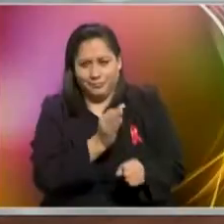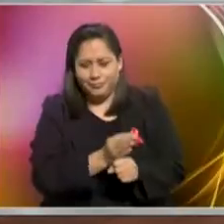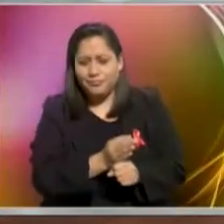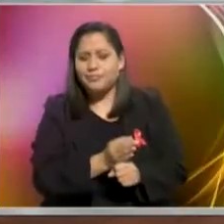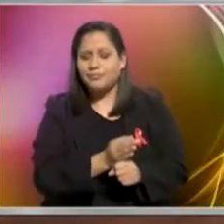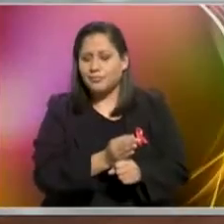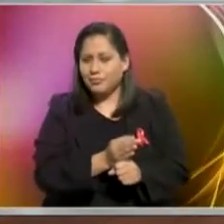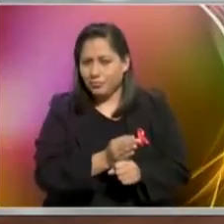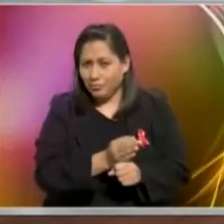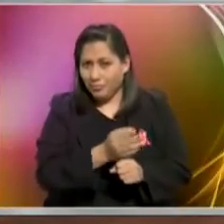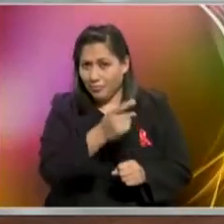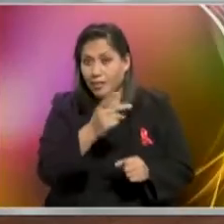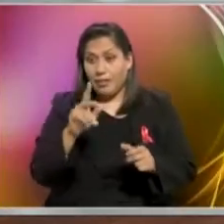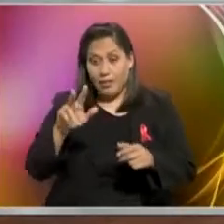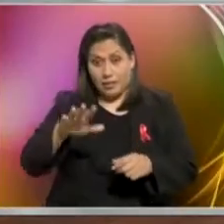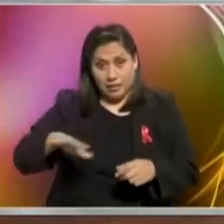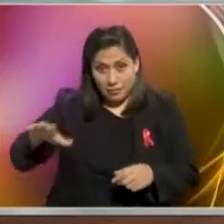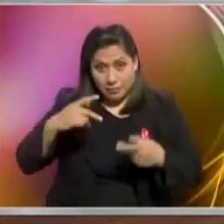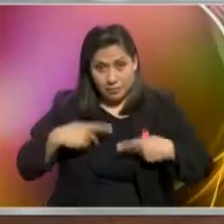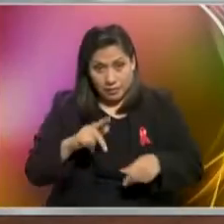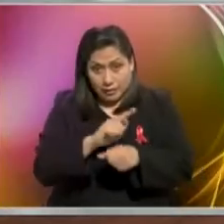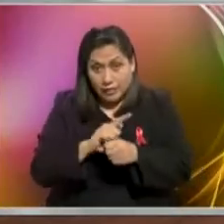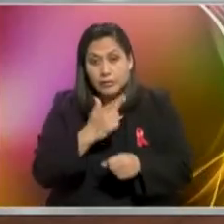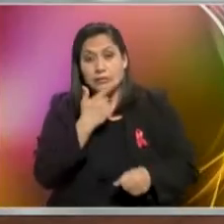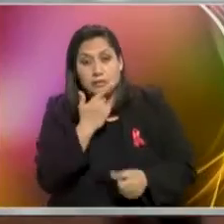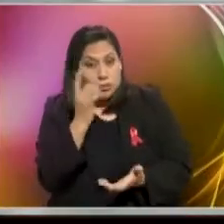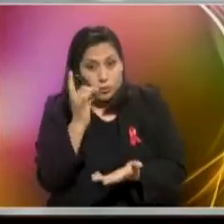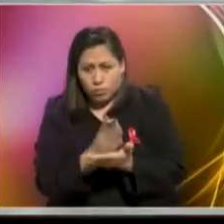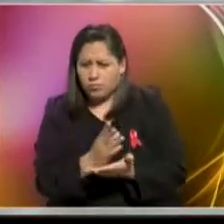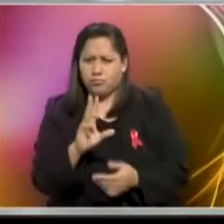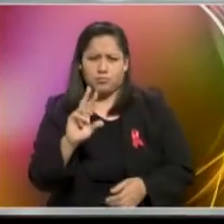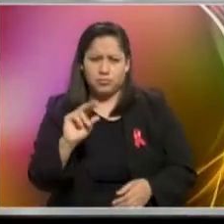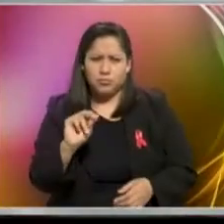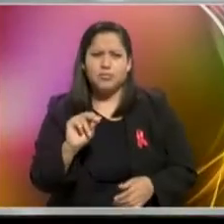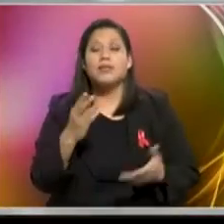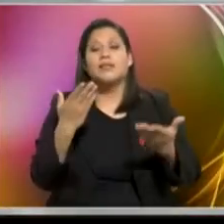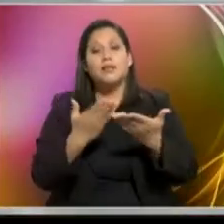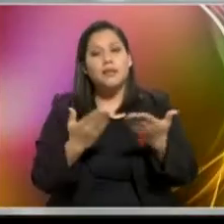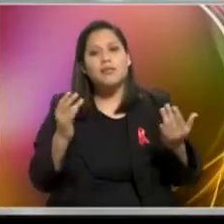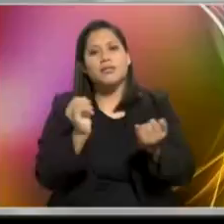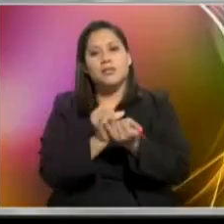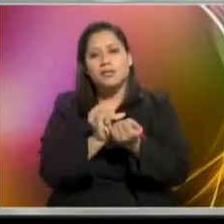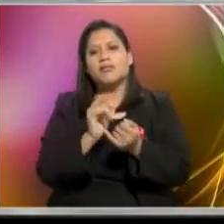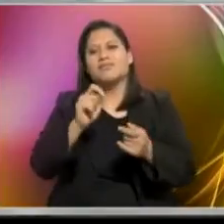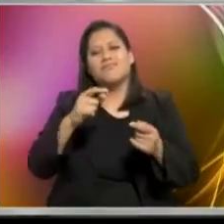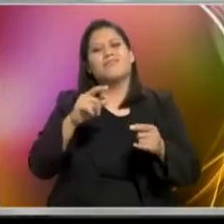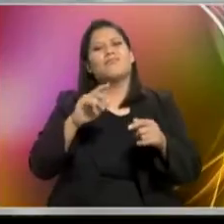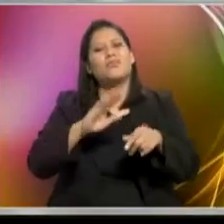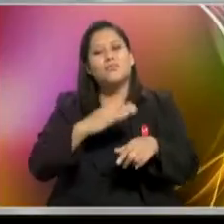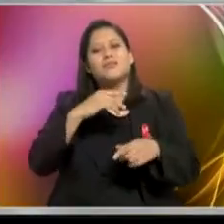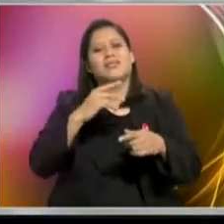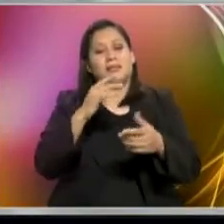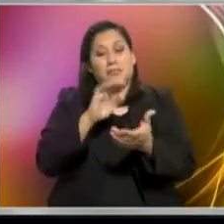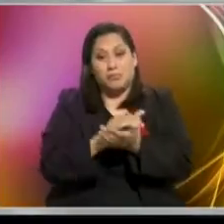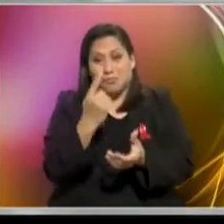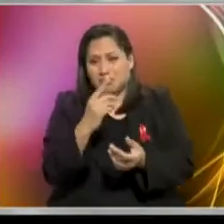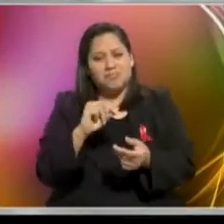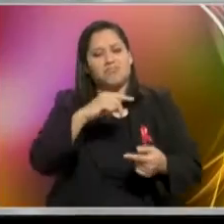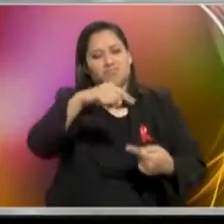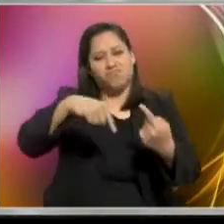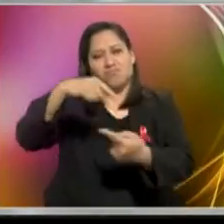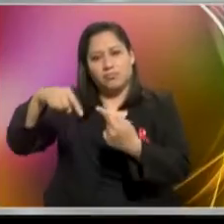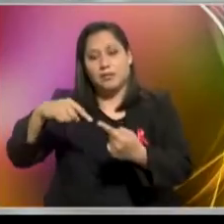ya no era una cuestión nada más de la comunidad gay, sino que pues ahí habla de la Sí. cuestión de la promiscuidad sexual de un hombre que es Daniel Jiménez